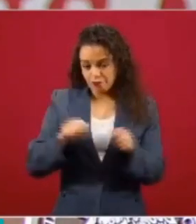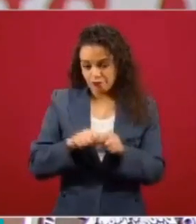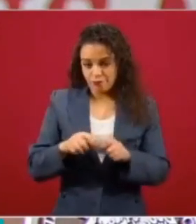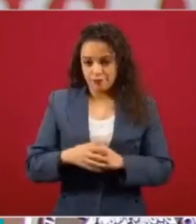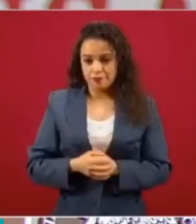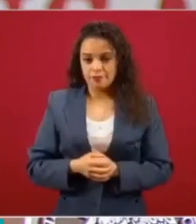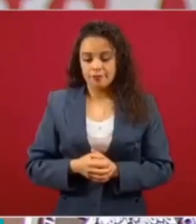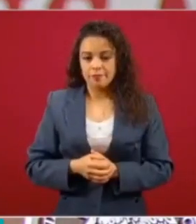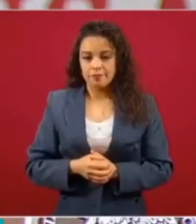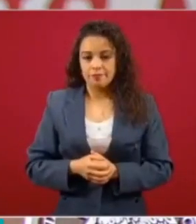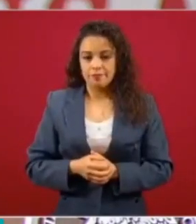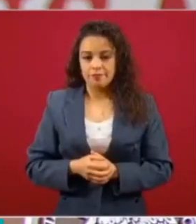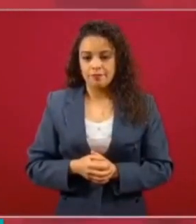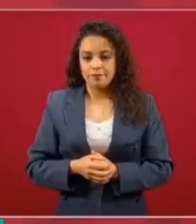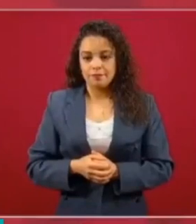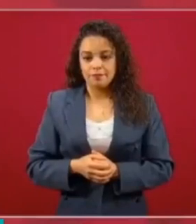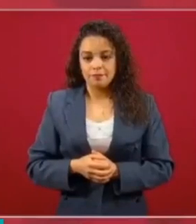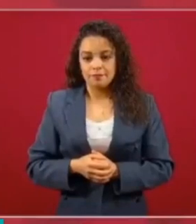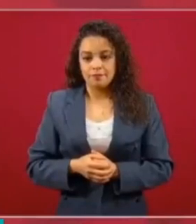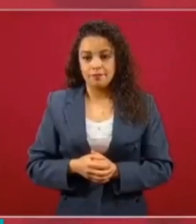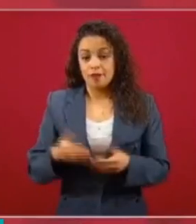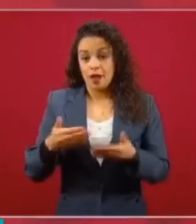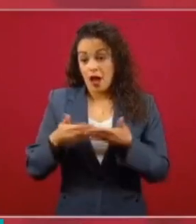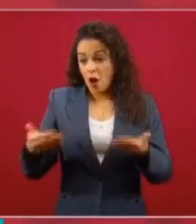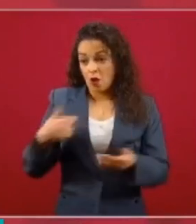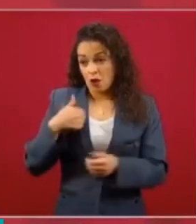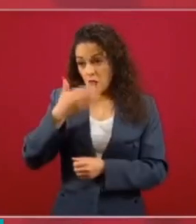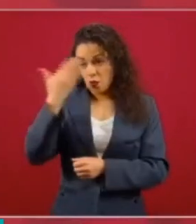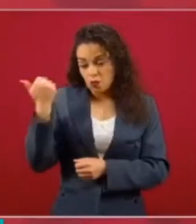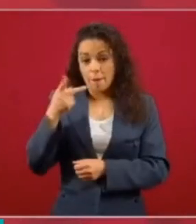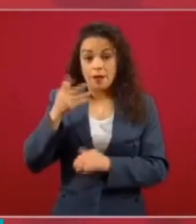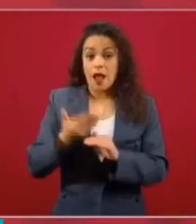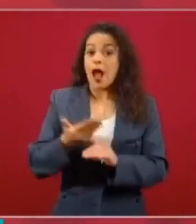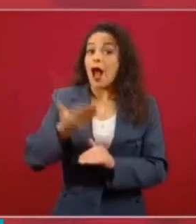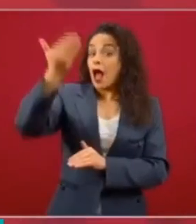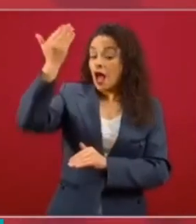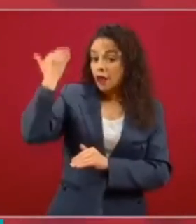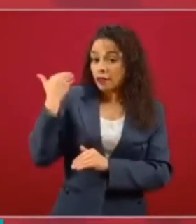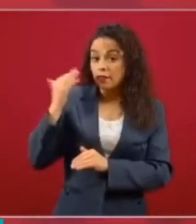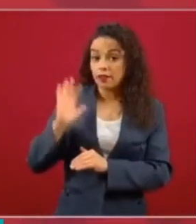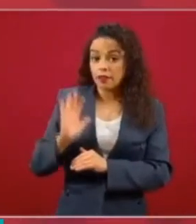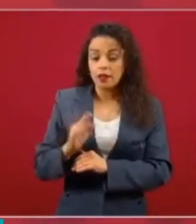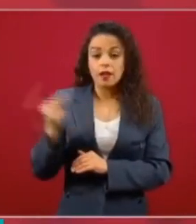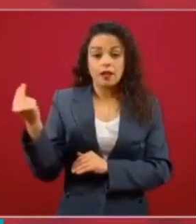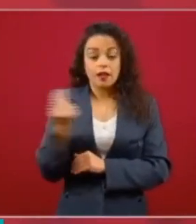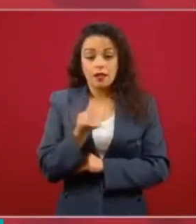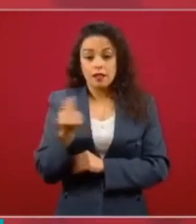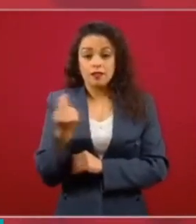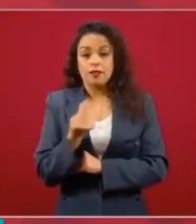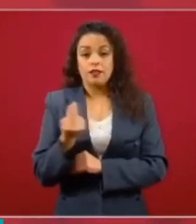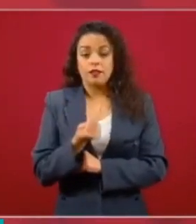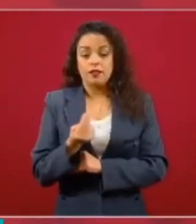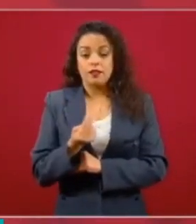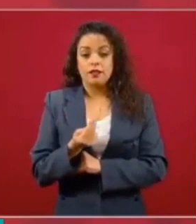recibirse, no sé cómo sea ahora, pero antes había que